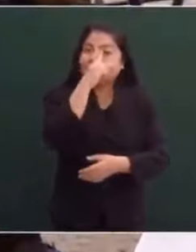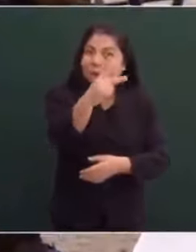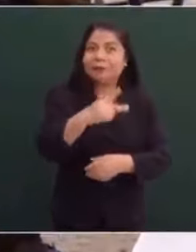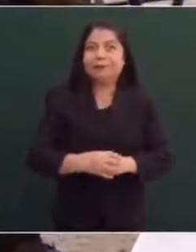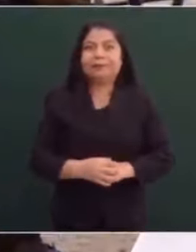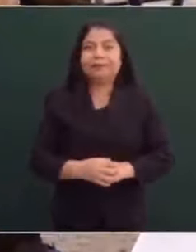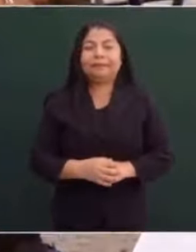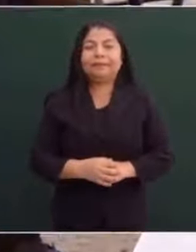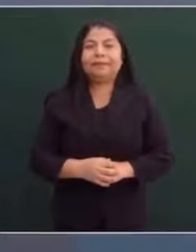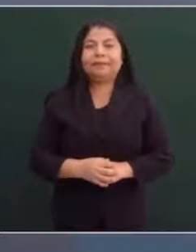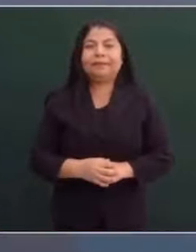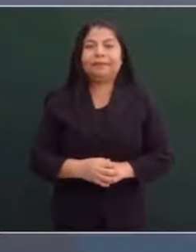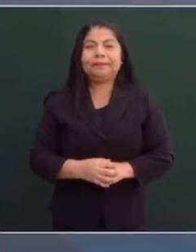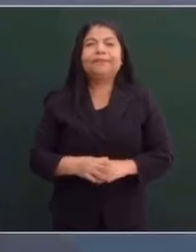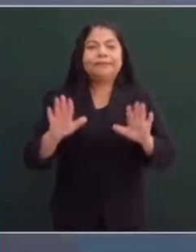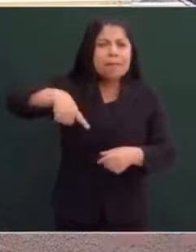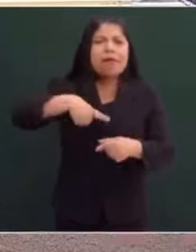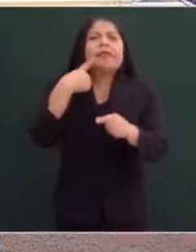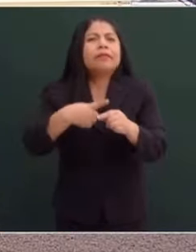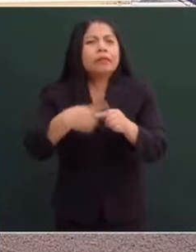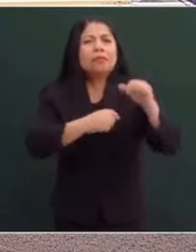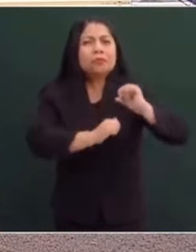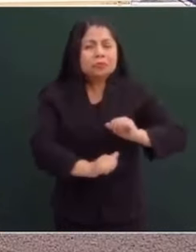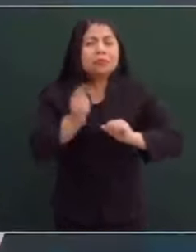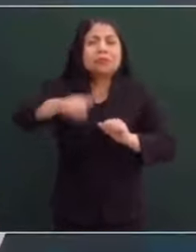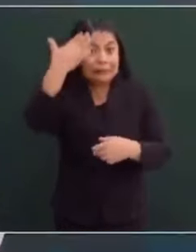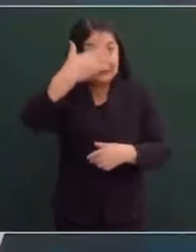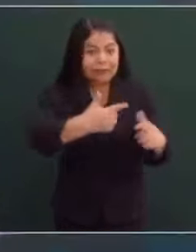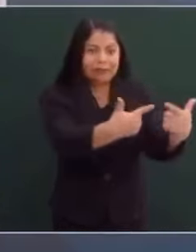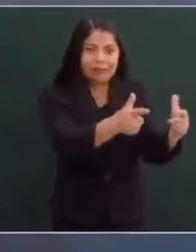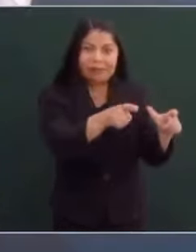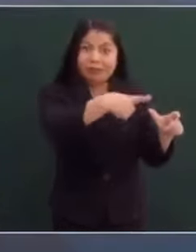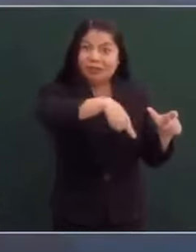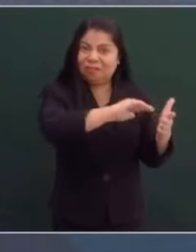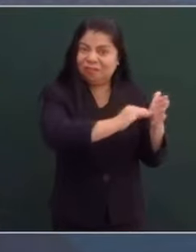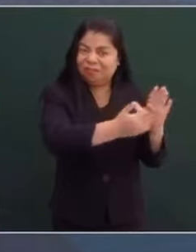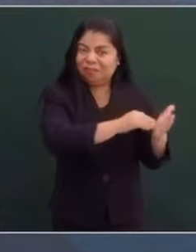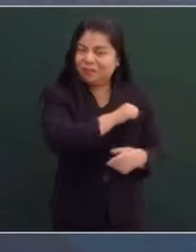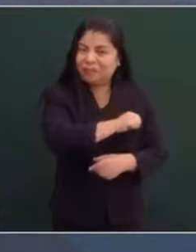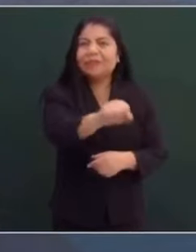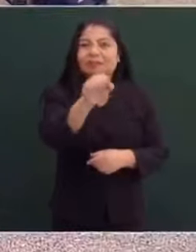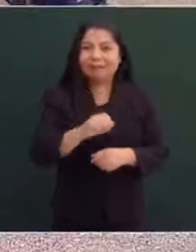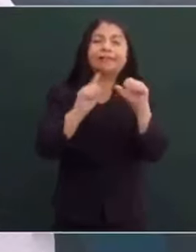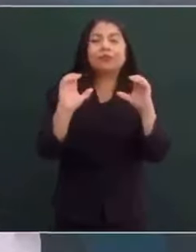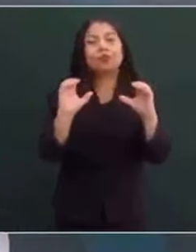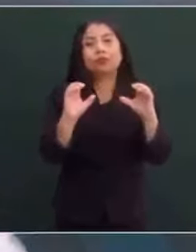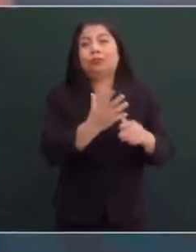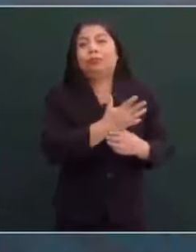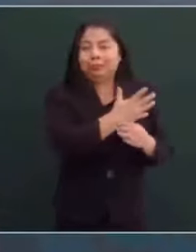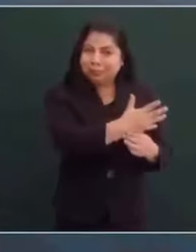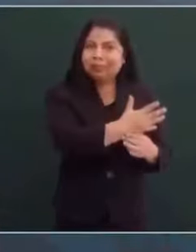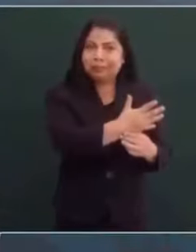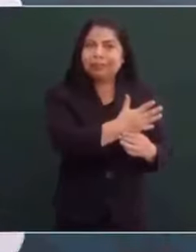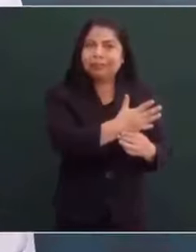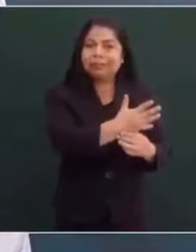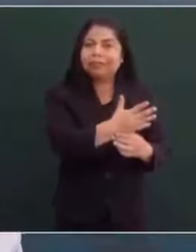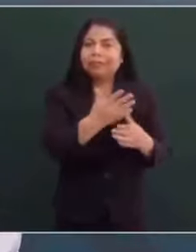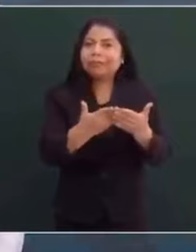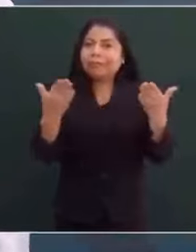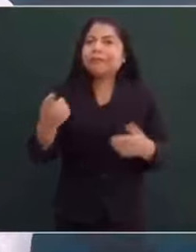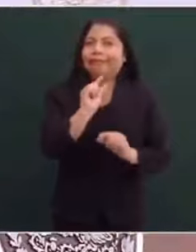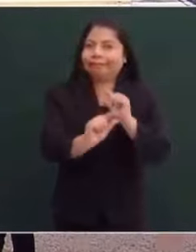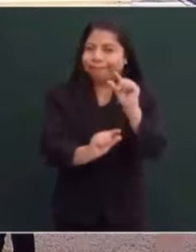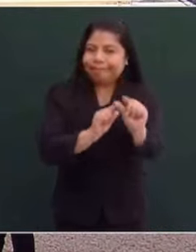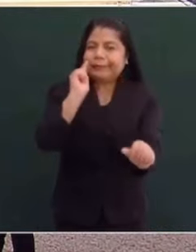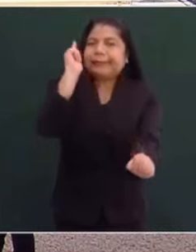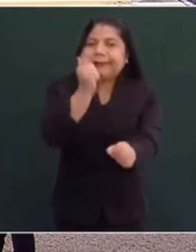ordenó el freno de la paralización. Sí, hay que ver. Estamos enfrentando a una mafia, claro, disfrazados, ¿no?, de ambientalistas. Entonces nosotros estamos aquí para defender los intereses del